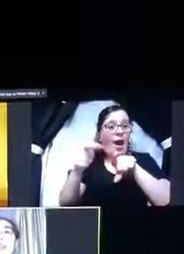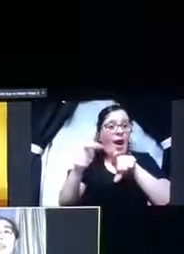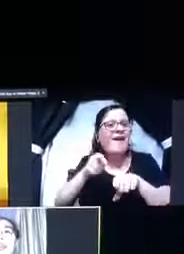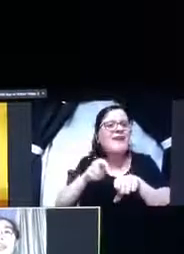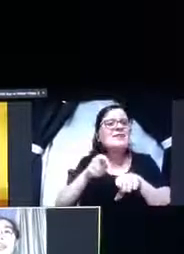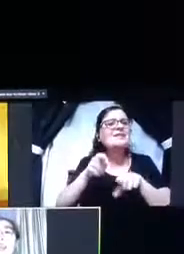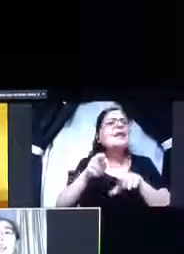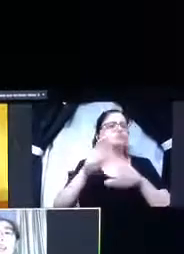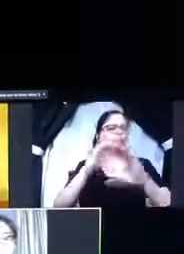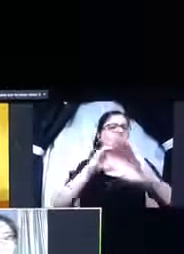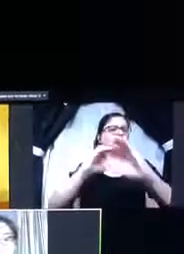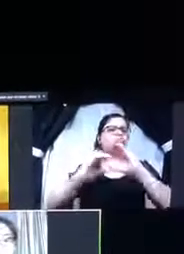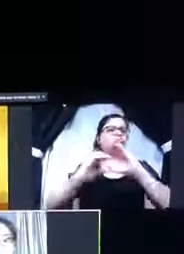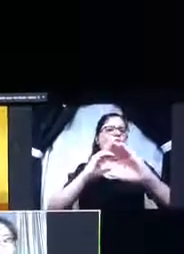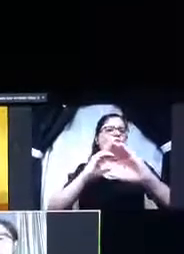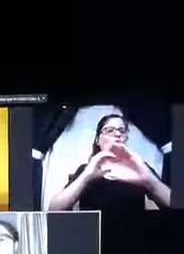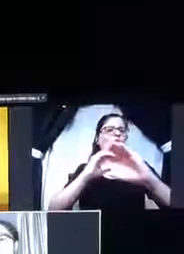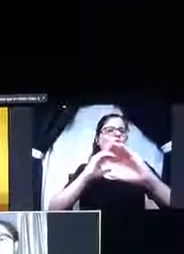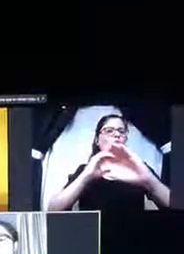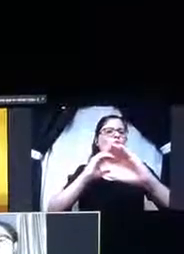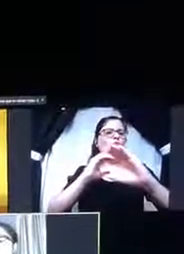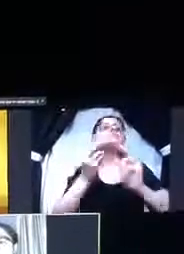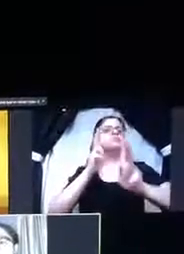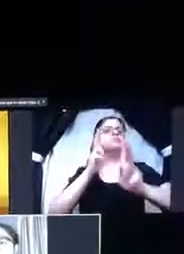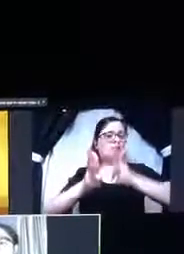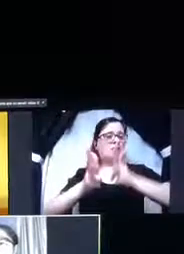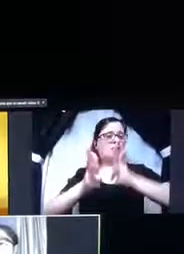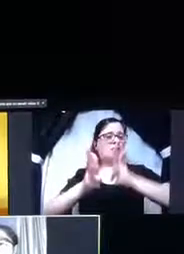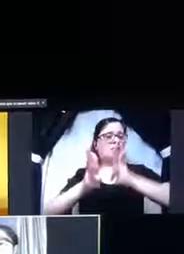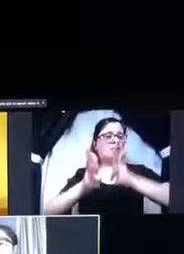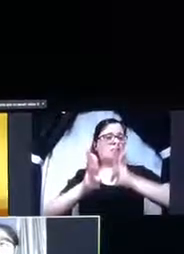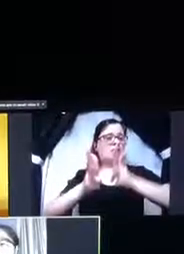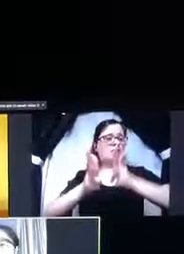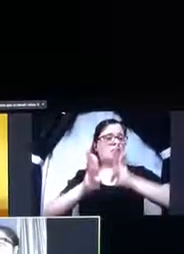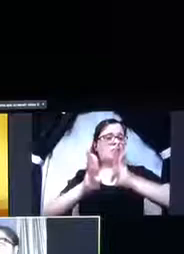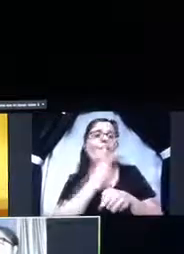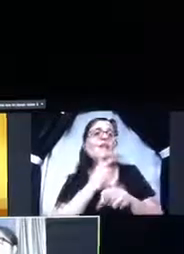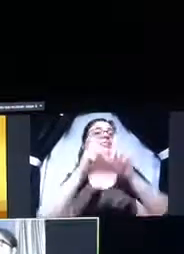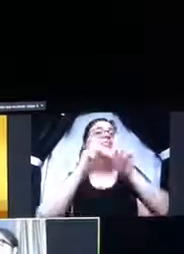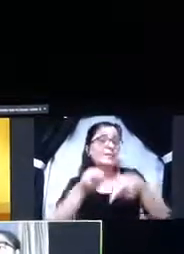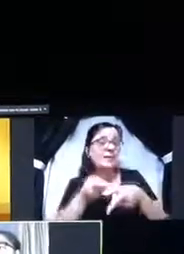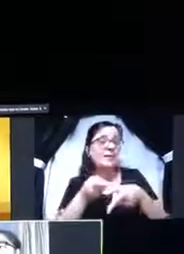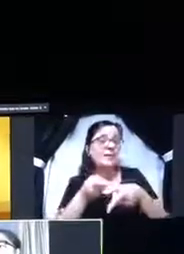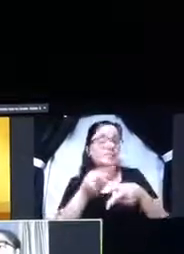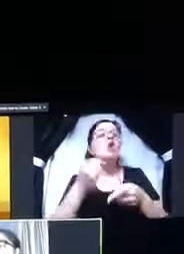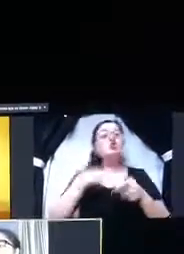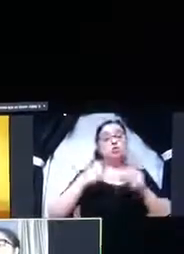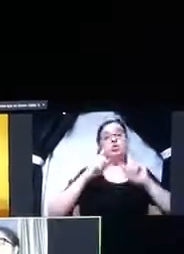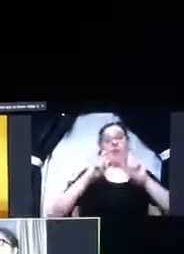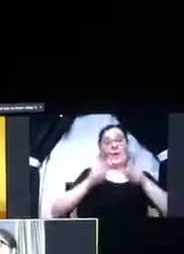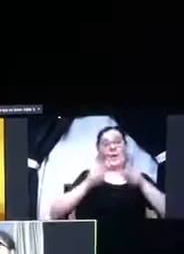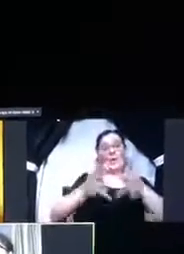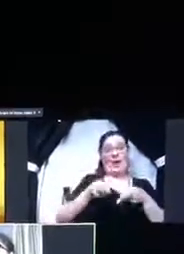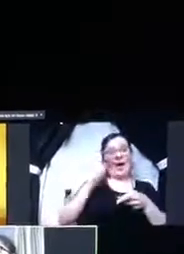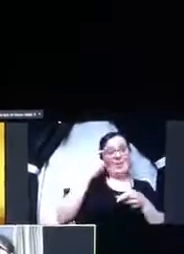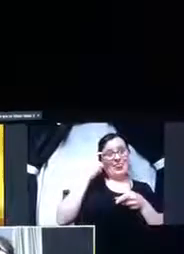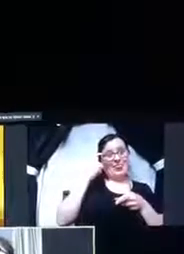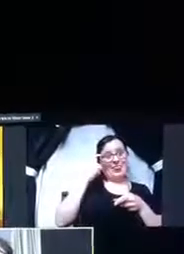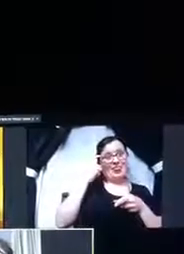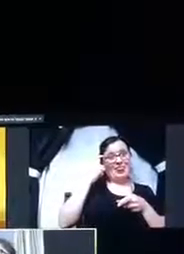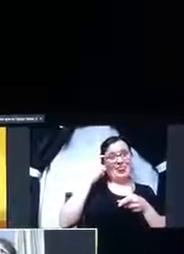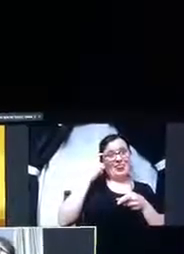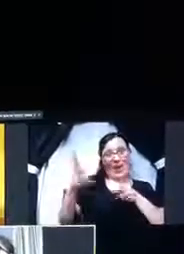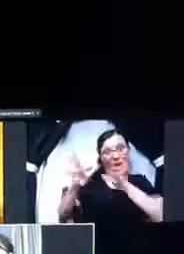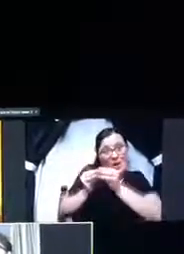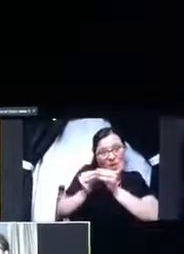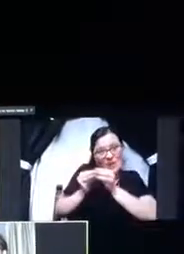lectura de labios, aprendió lengua de señas, yo tuve que aprender también con ella, si bien no tengo la